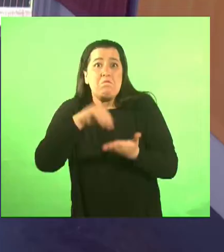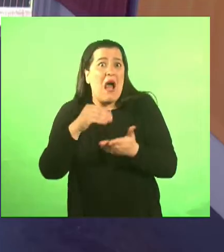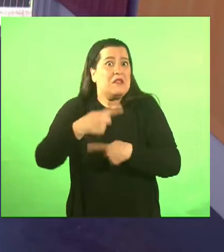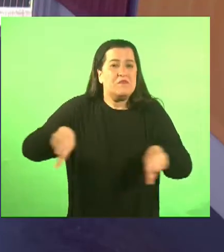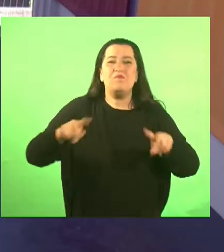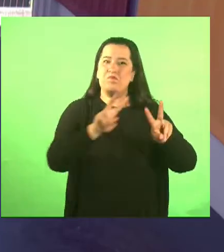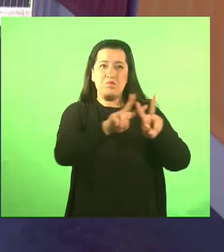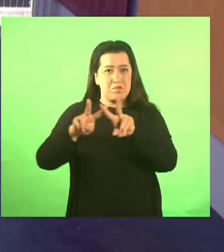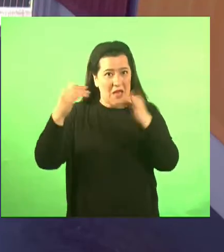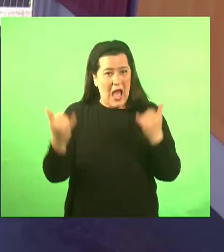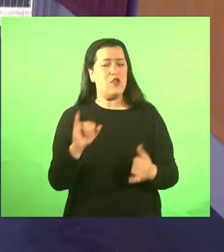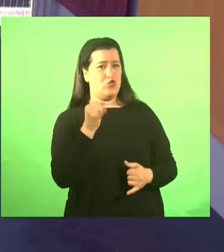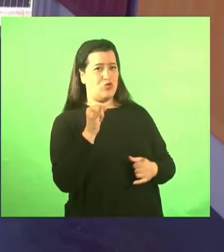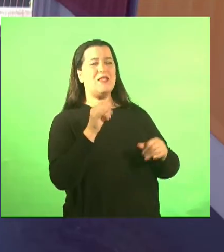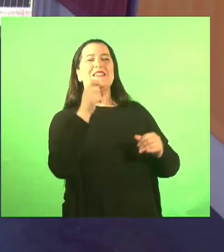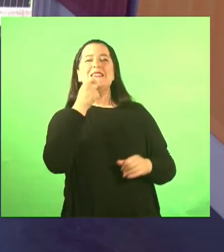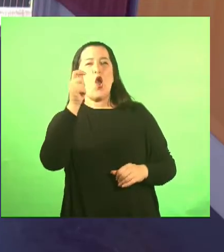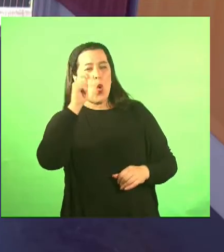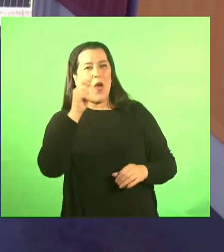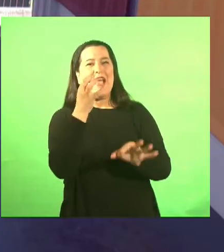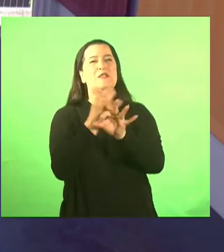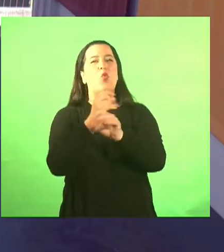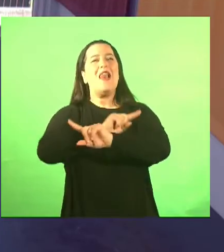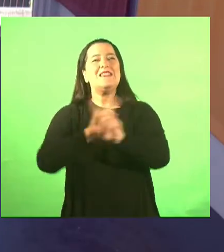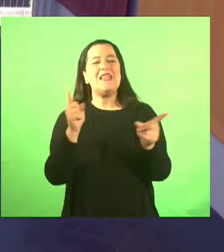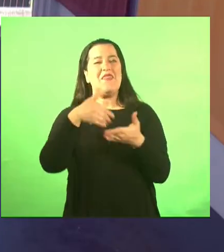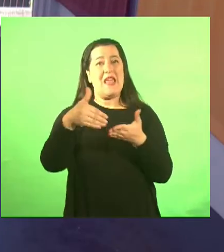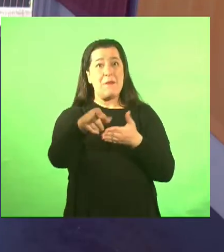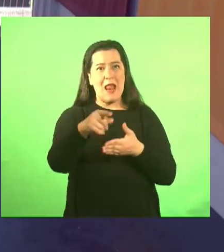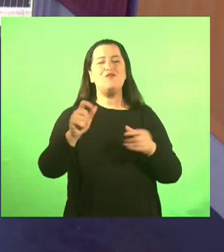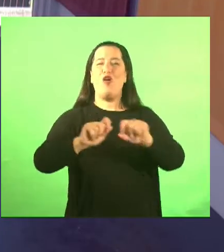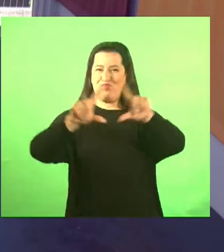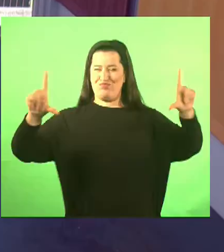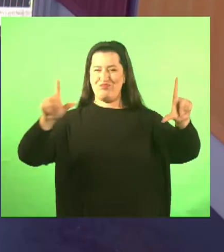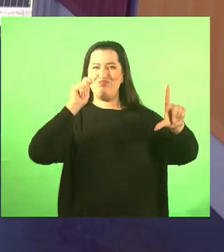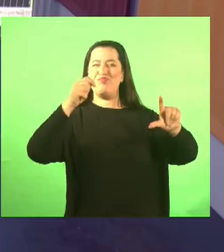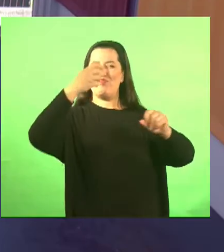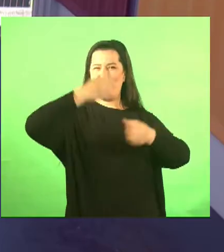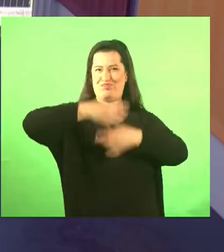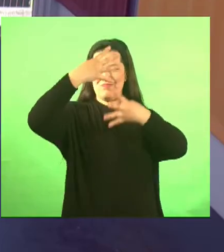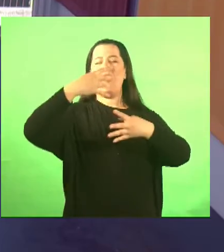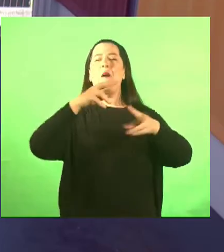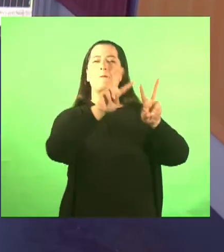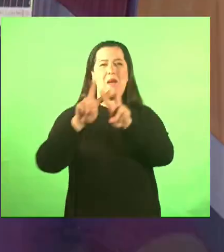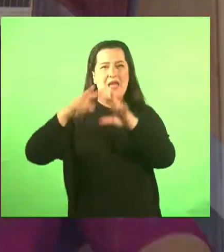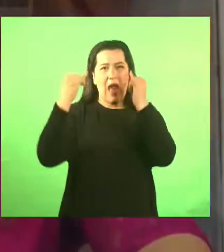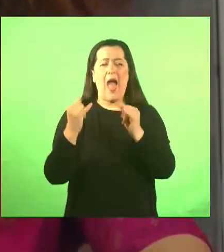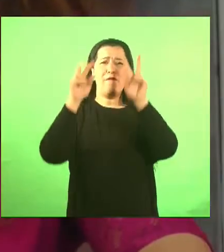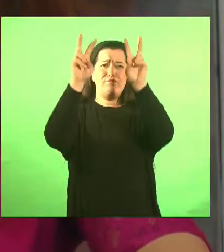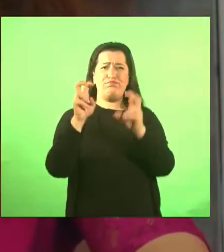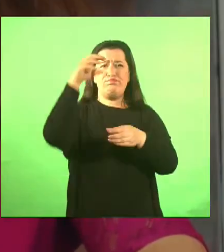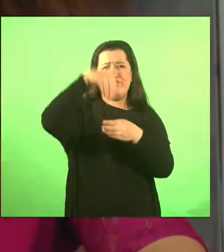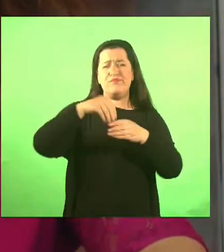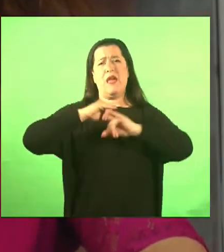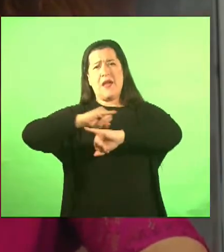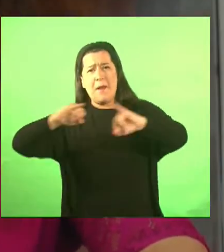el micrositio? Sí, si googlean Escuelas Sin Discriminación, enseguida les va a aparecer la página y ahí hay contenidos, está el desarrollo de la